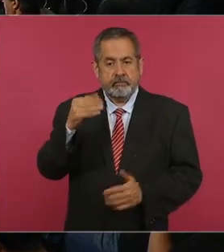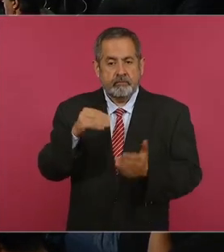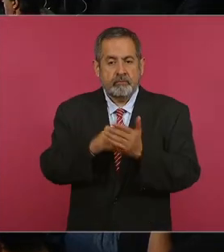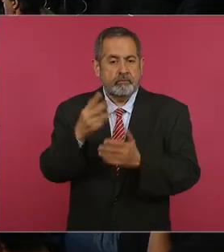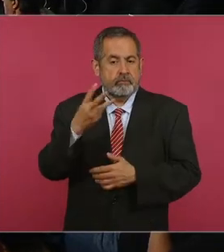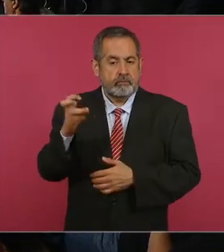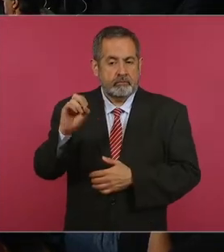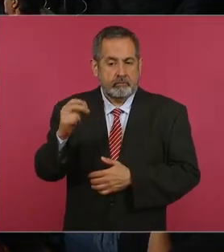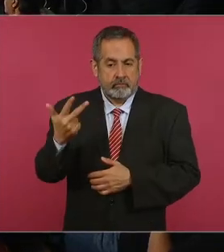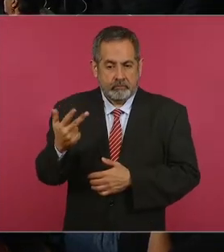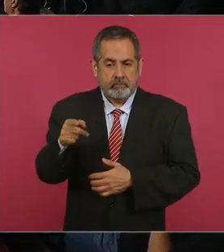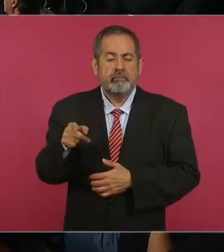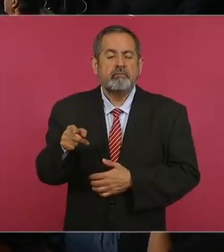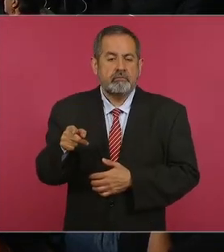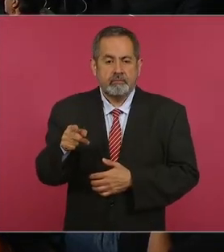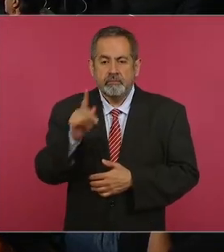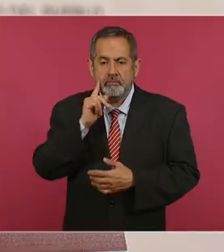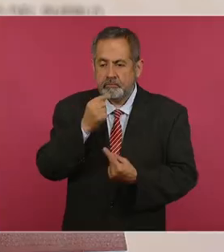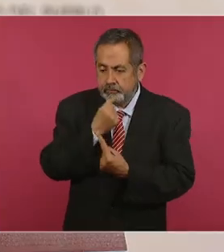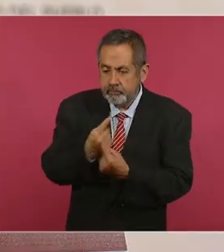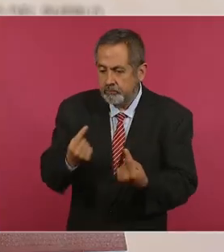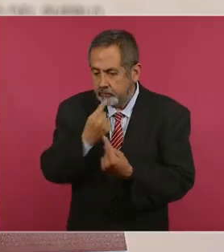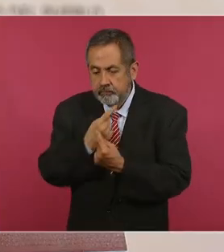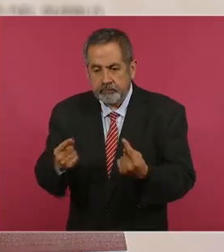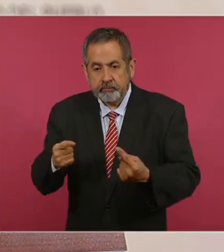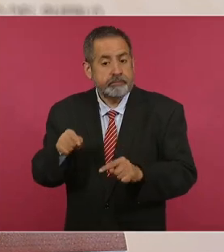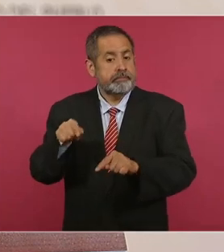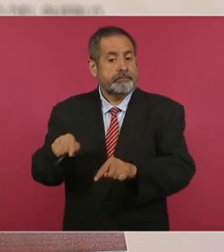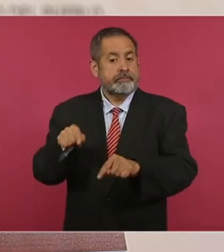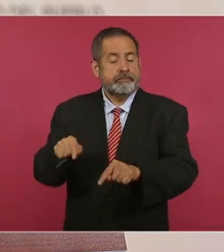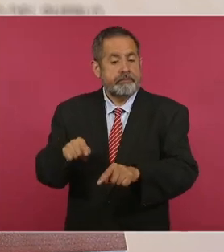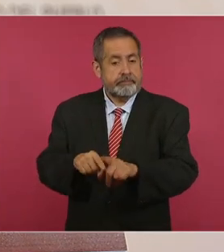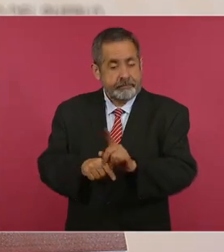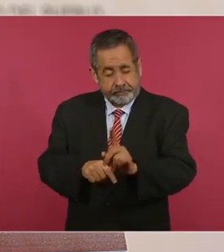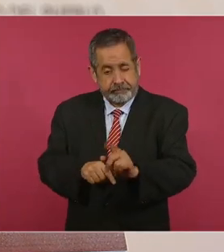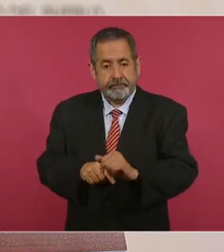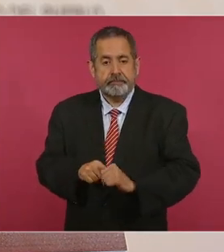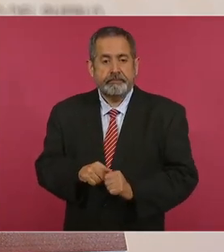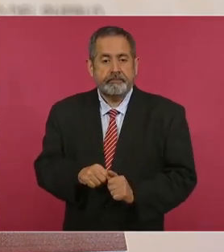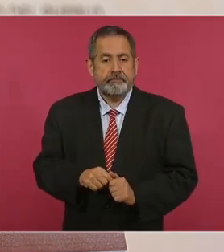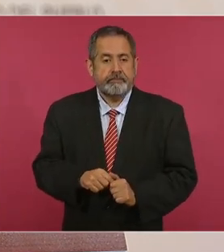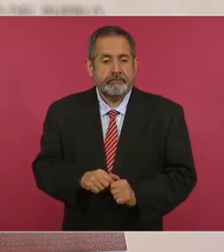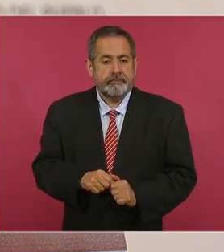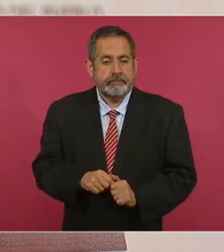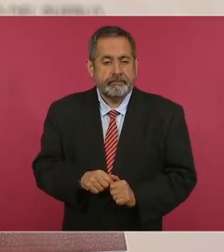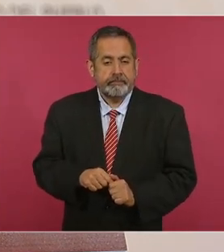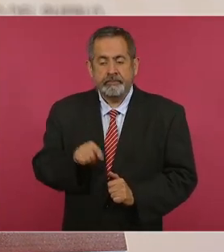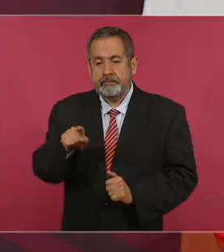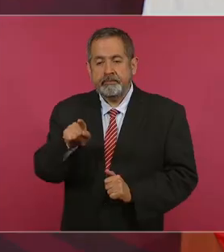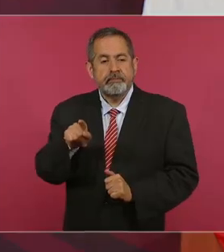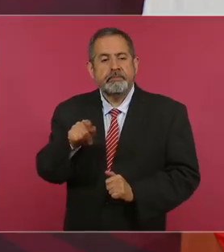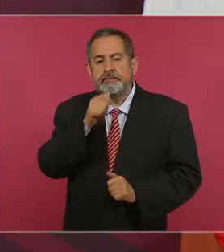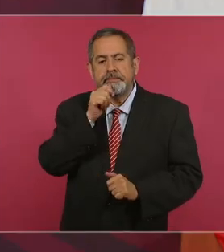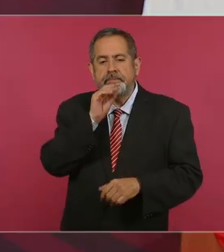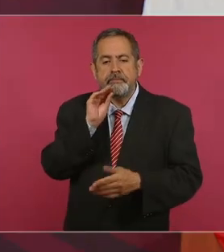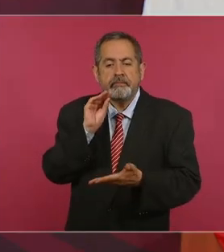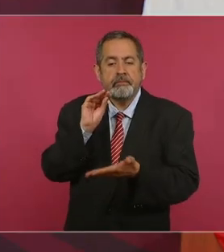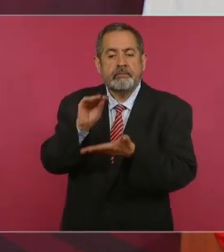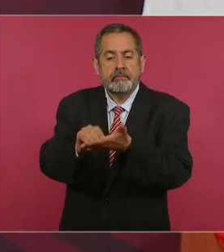54.308 niñas, niños. Aquí todavía no se